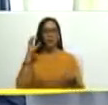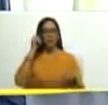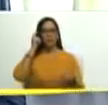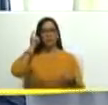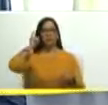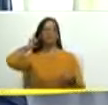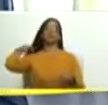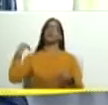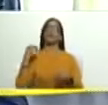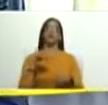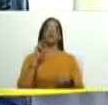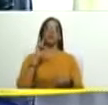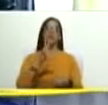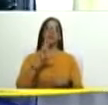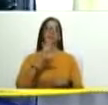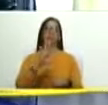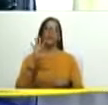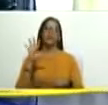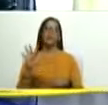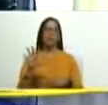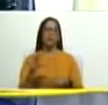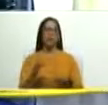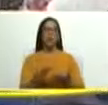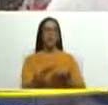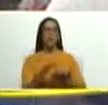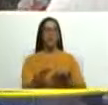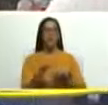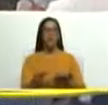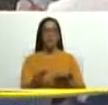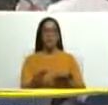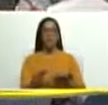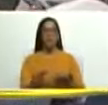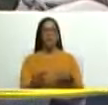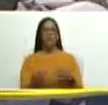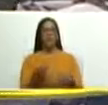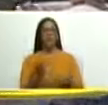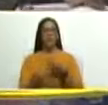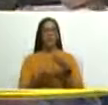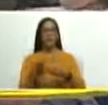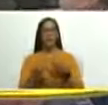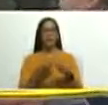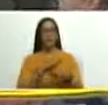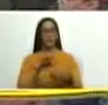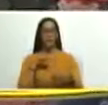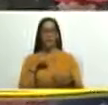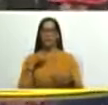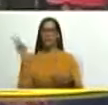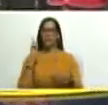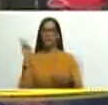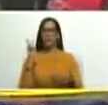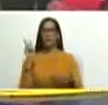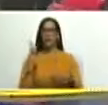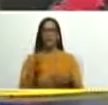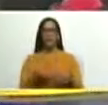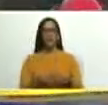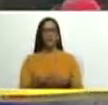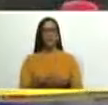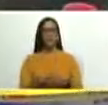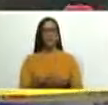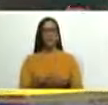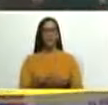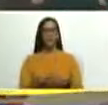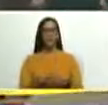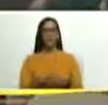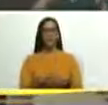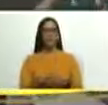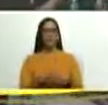los 355 municipios que conforman nuestra Venezuela hermosa. Ha